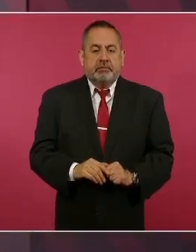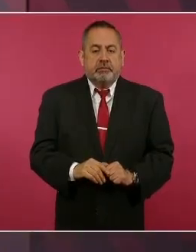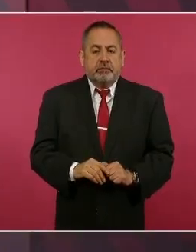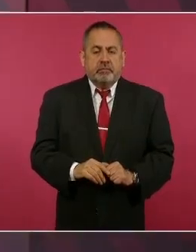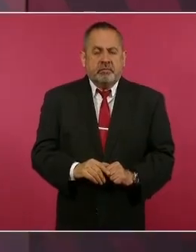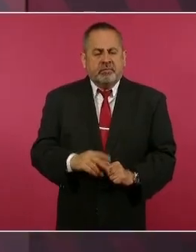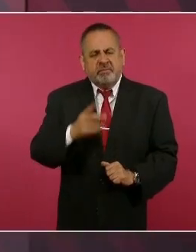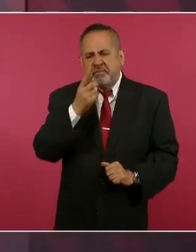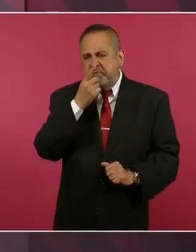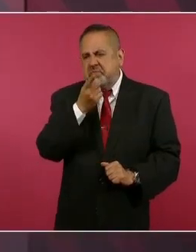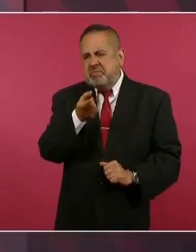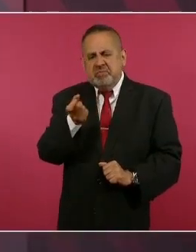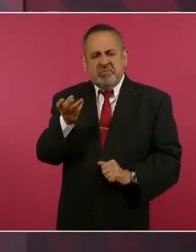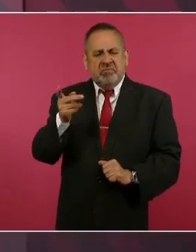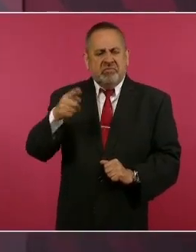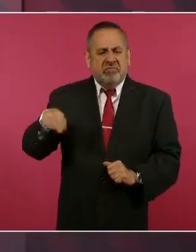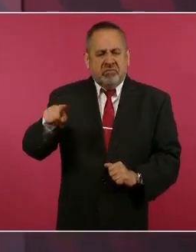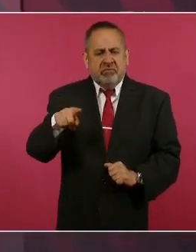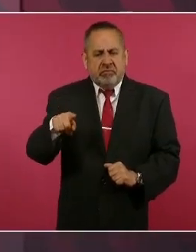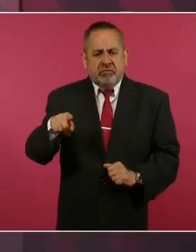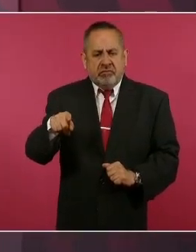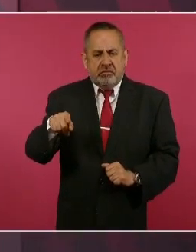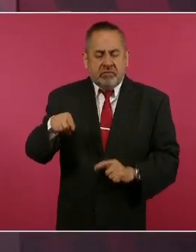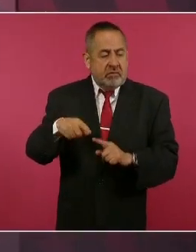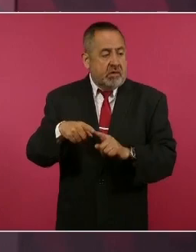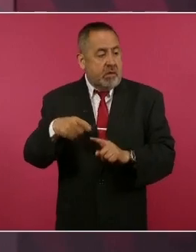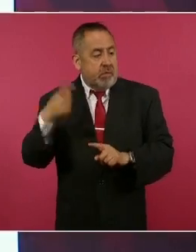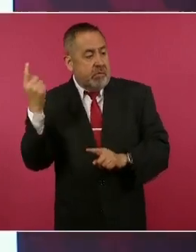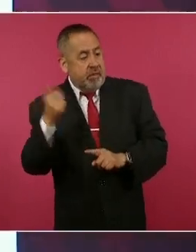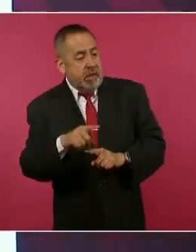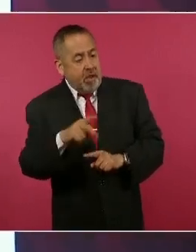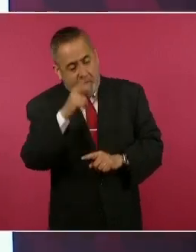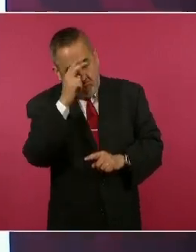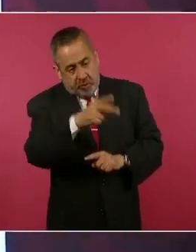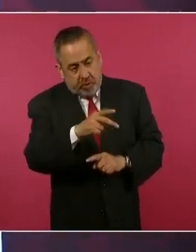a amonestar a los que habían dado esa instrucción.